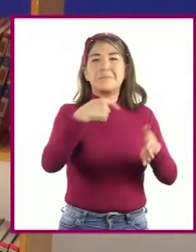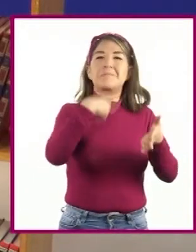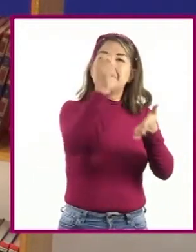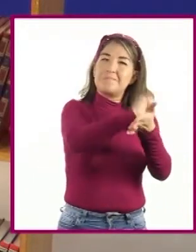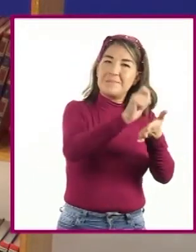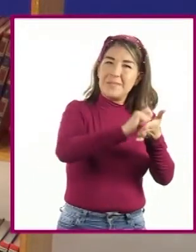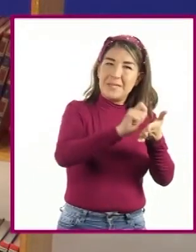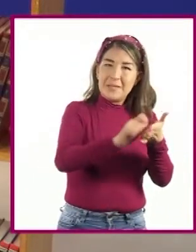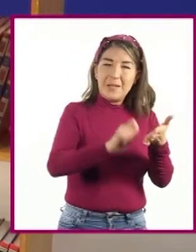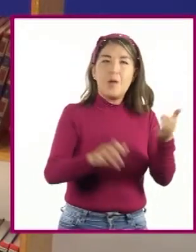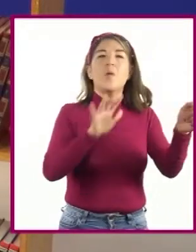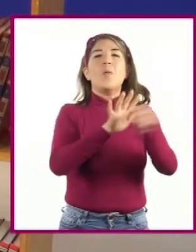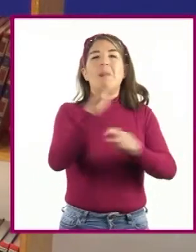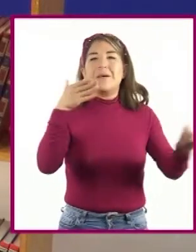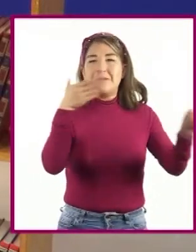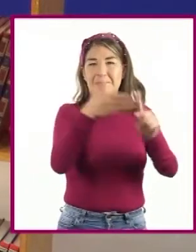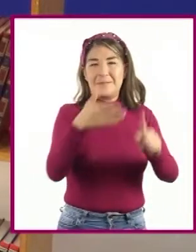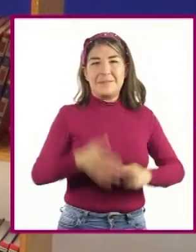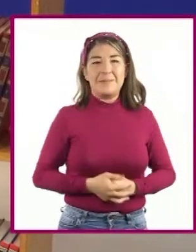introducción y el objetivo.